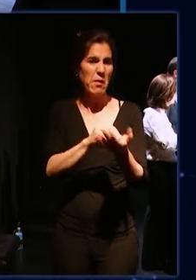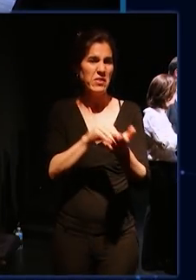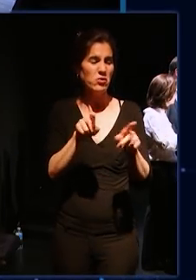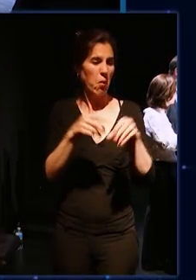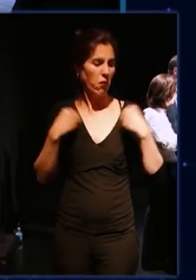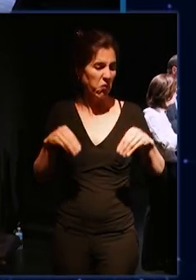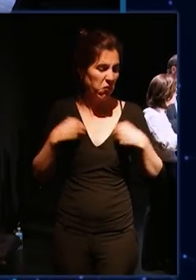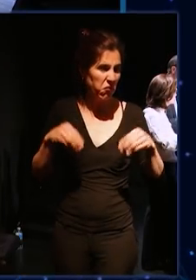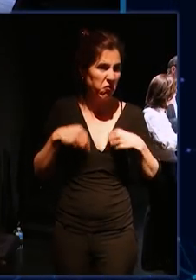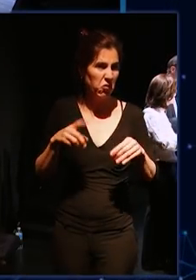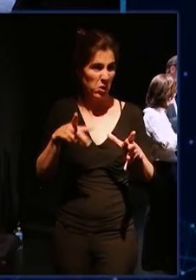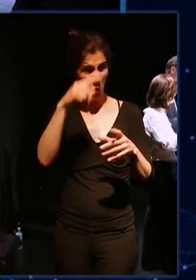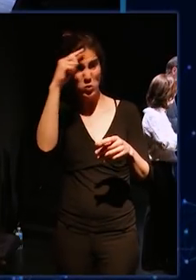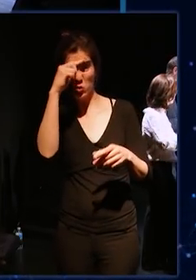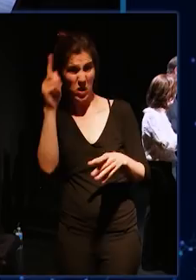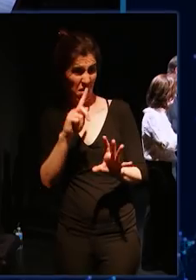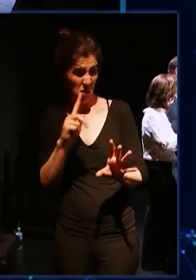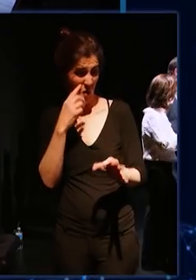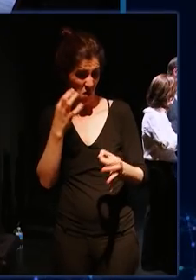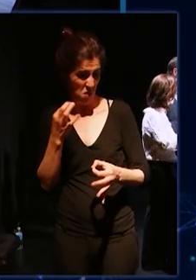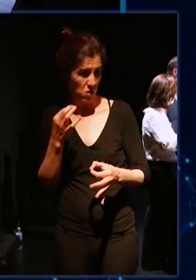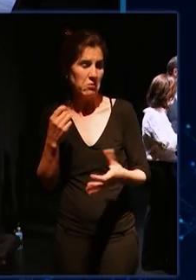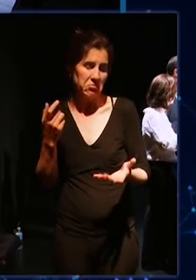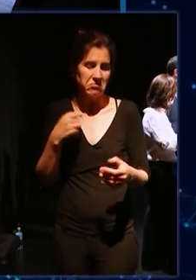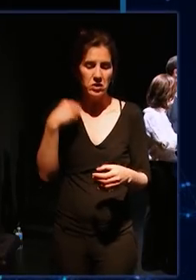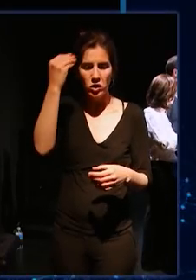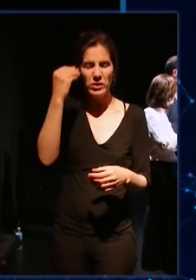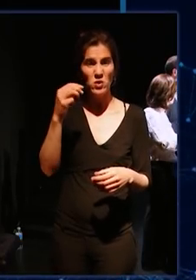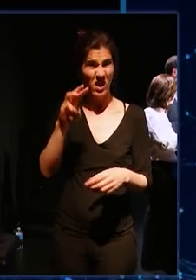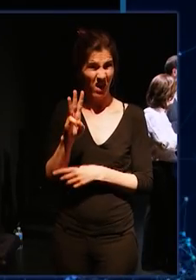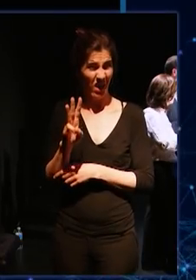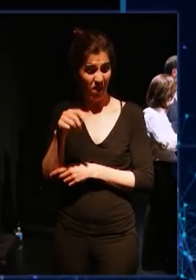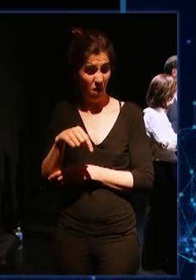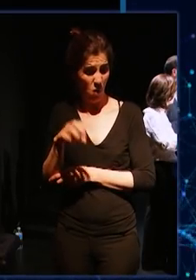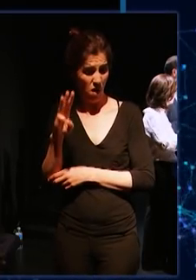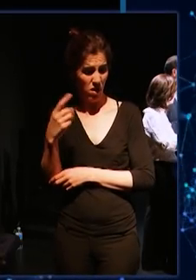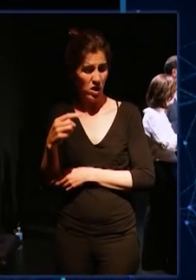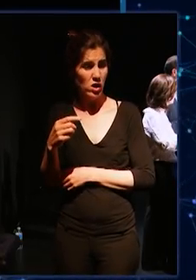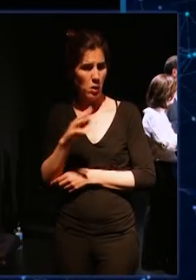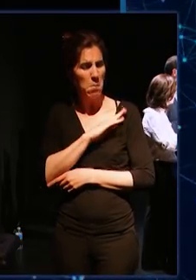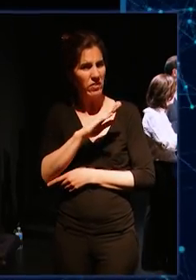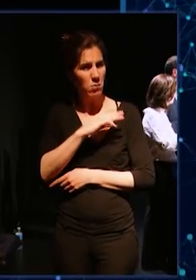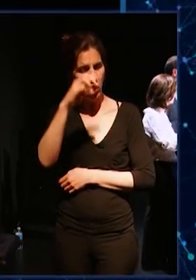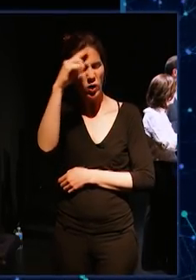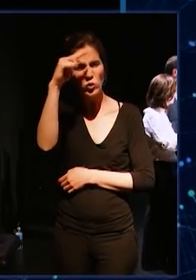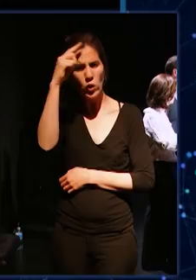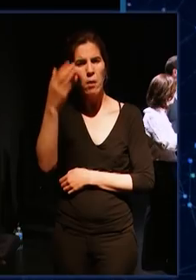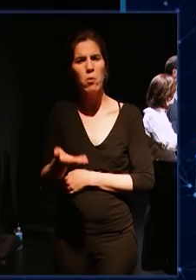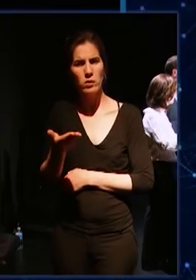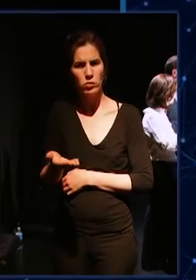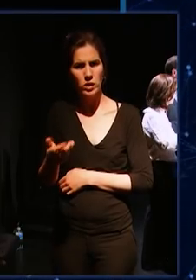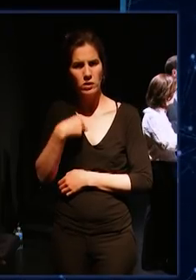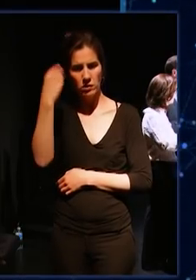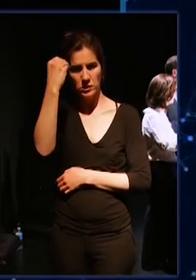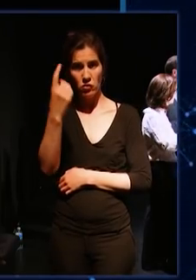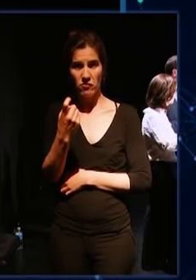punto, yo creo que Cardedeu tiene un patrimonio cultural muy importante. Creo que se debe de difundir